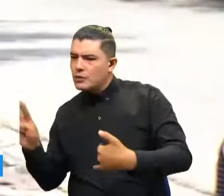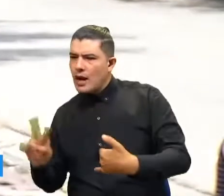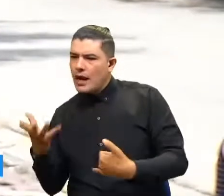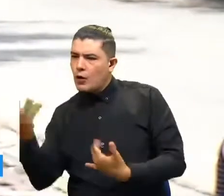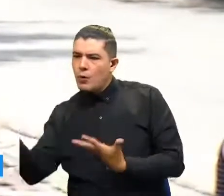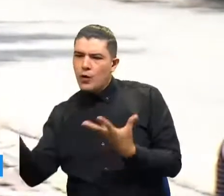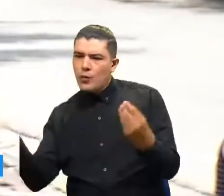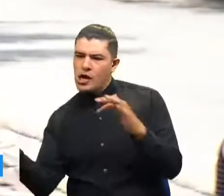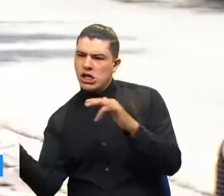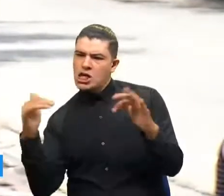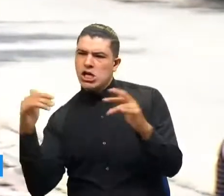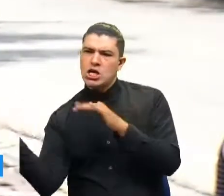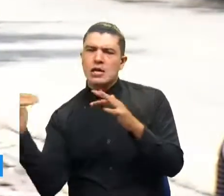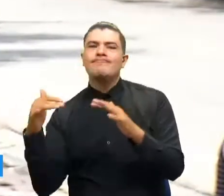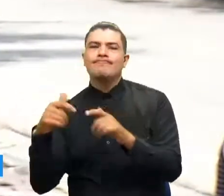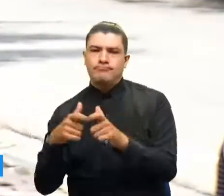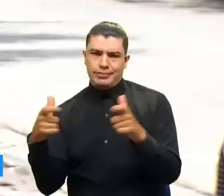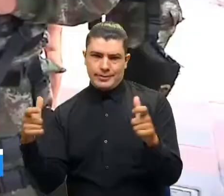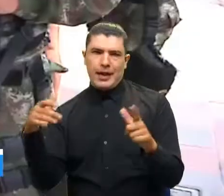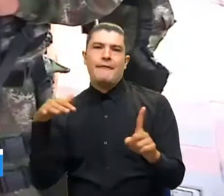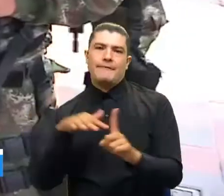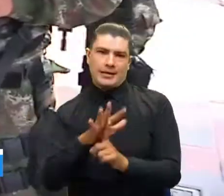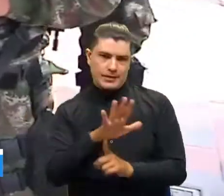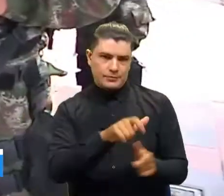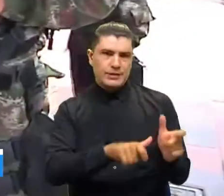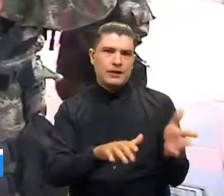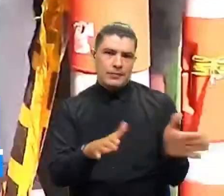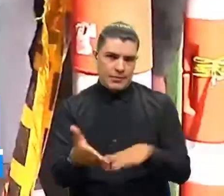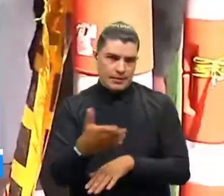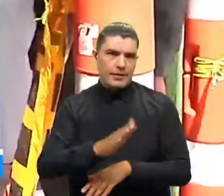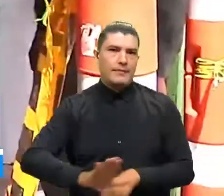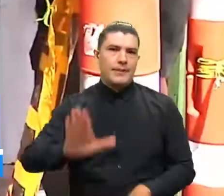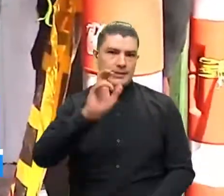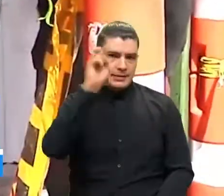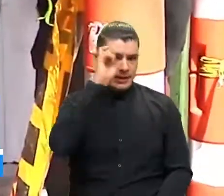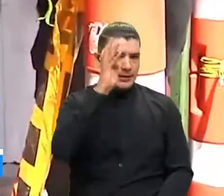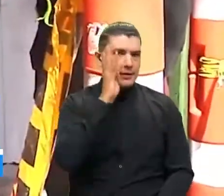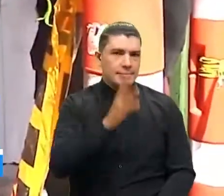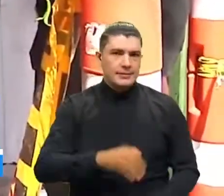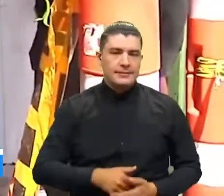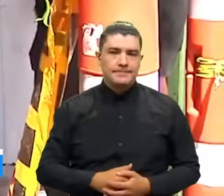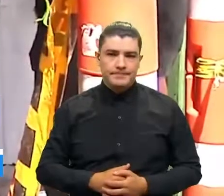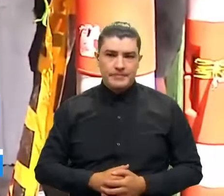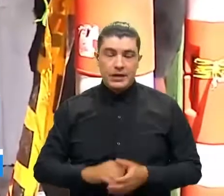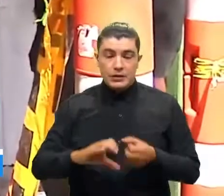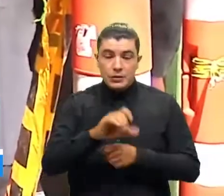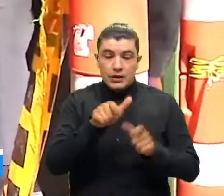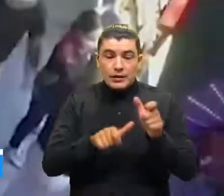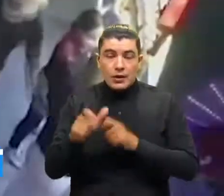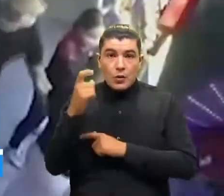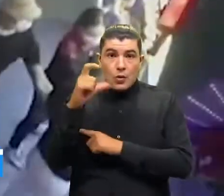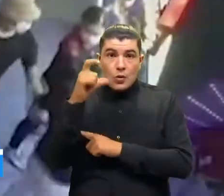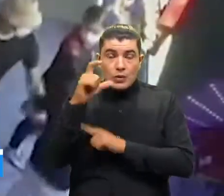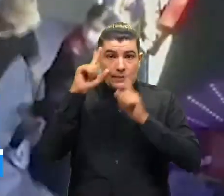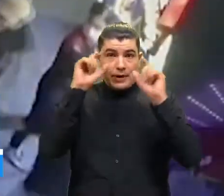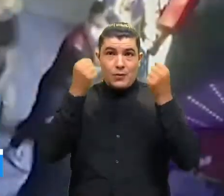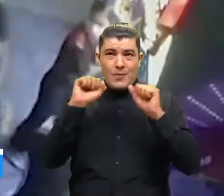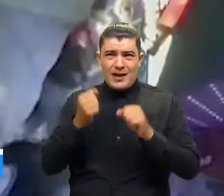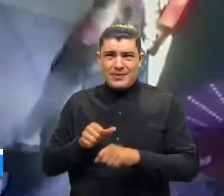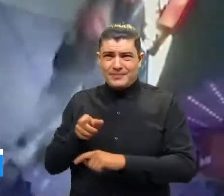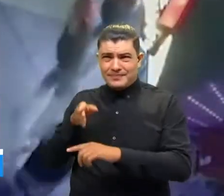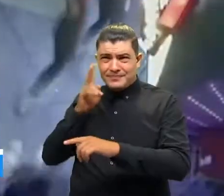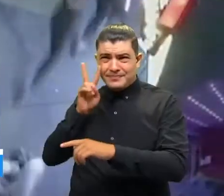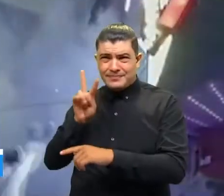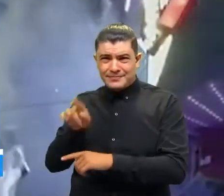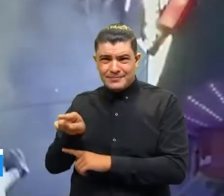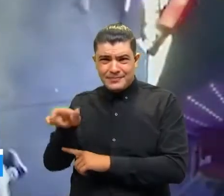delitos en norte de Santander. Los últimos hechos de violencia tienen preocupados a los cucuteños. Desde el aparente asalto contra el